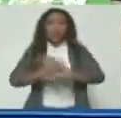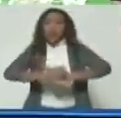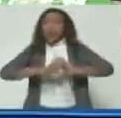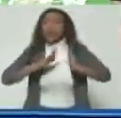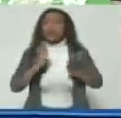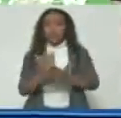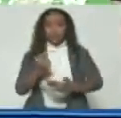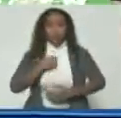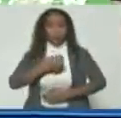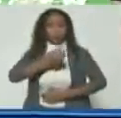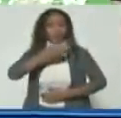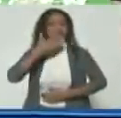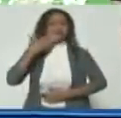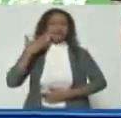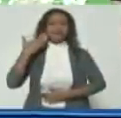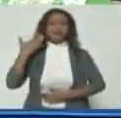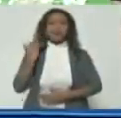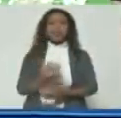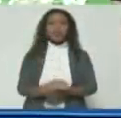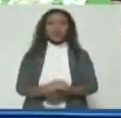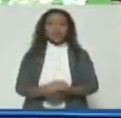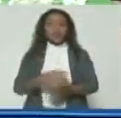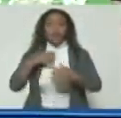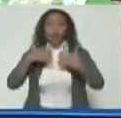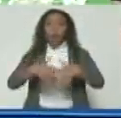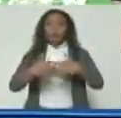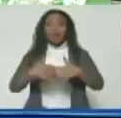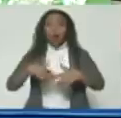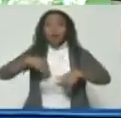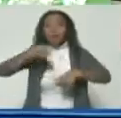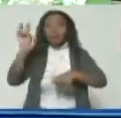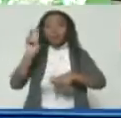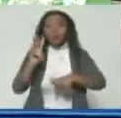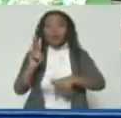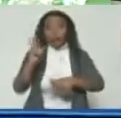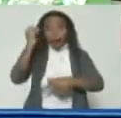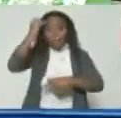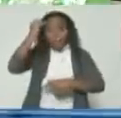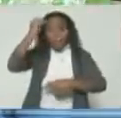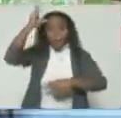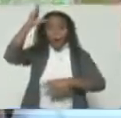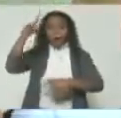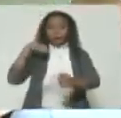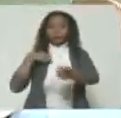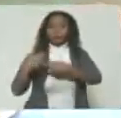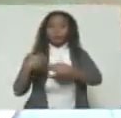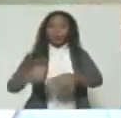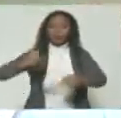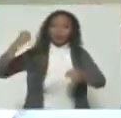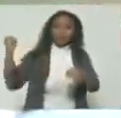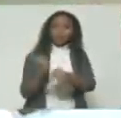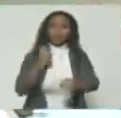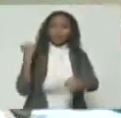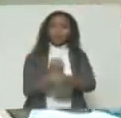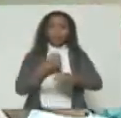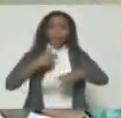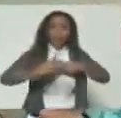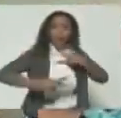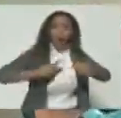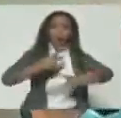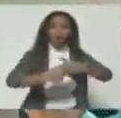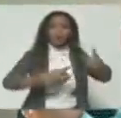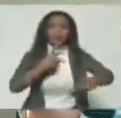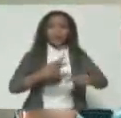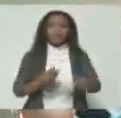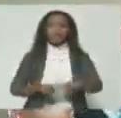siento orgulloso de los empresarios venezolanos que son capaces de invertir, trabajar, producir y